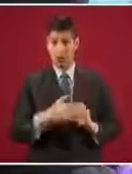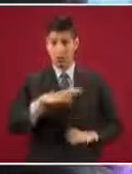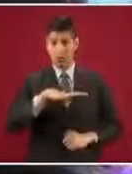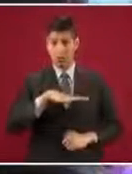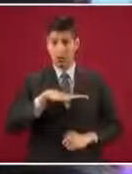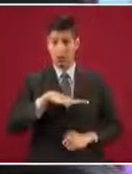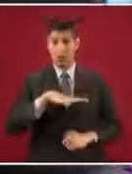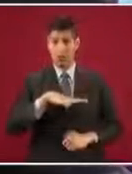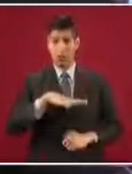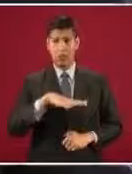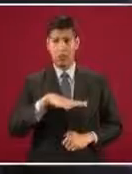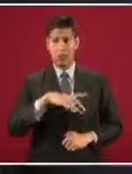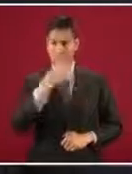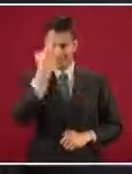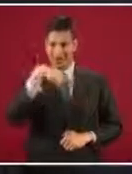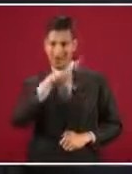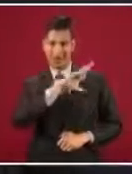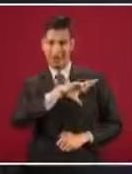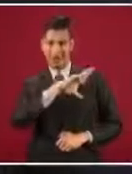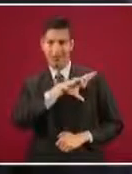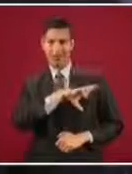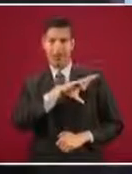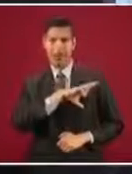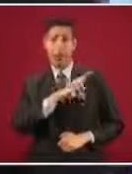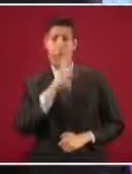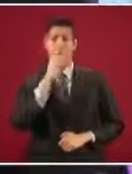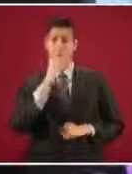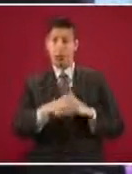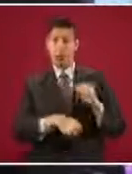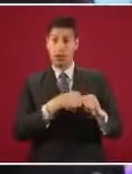de renta de un año.